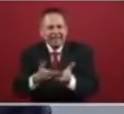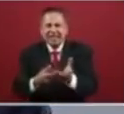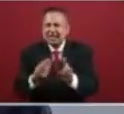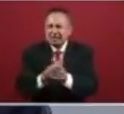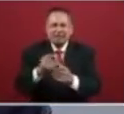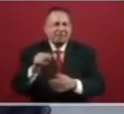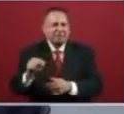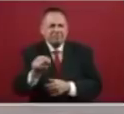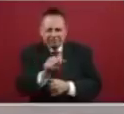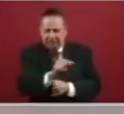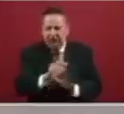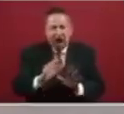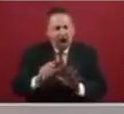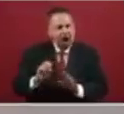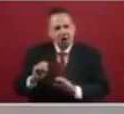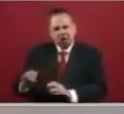artesanales,